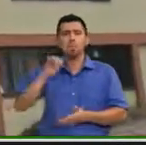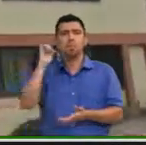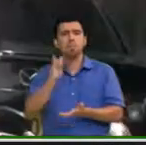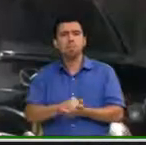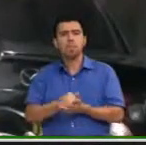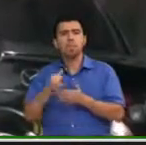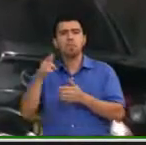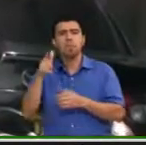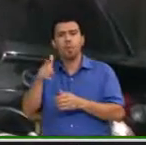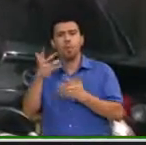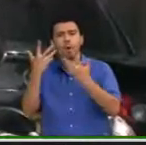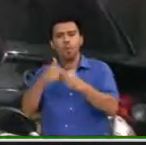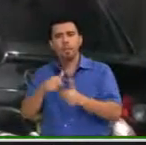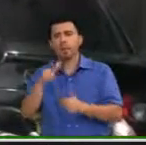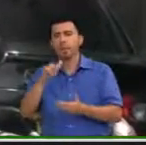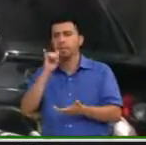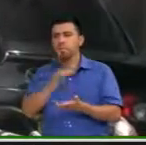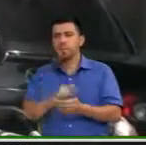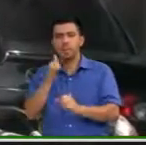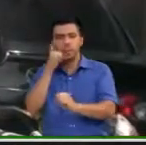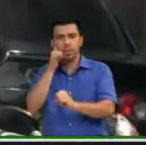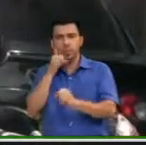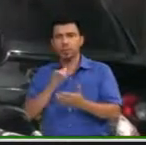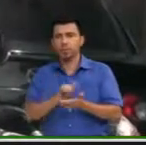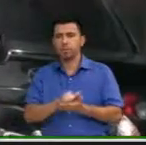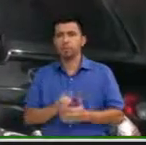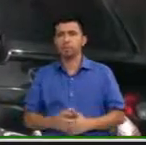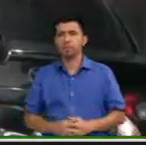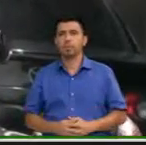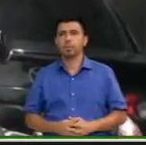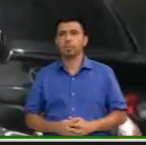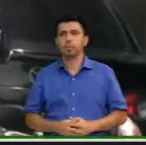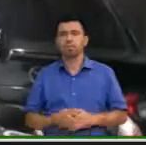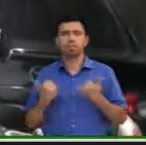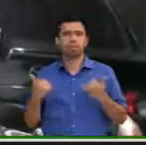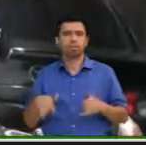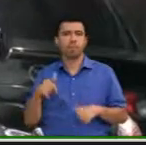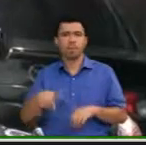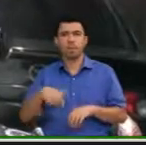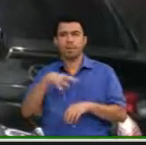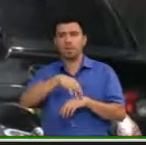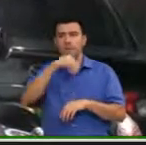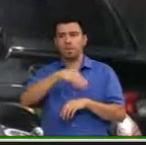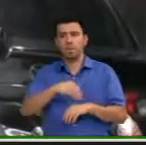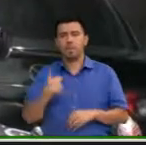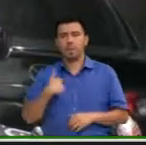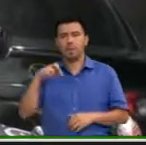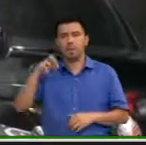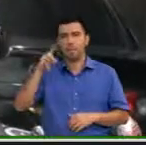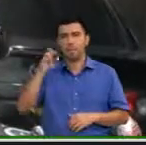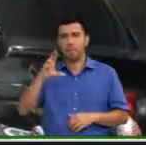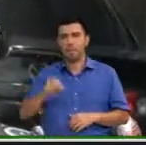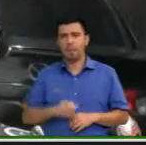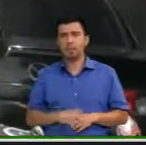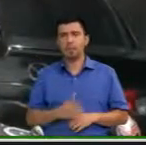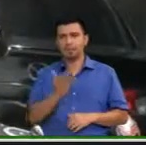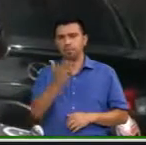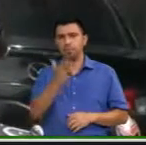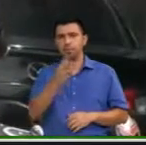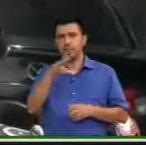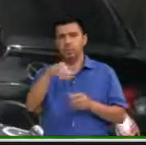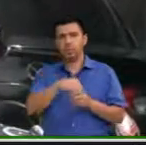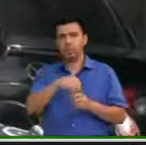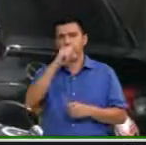de ese tiempo esto es todo desde málaga con la cámara de jose wadi medina les informo pedro manrique continúen ustedes con más